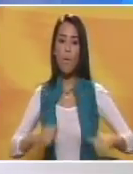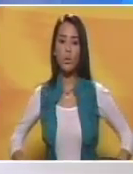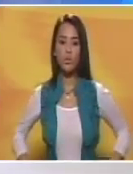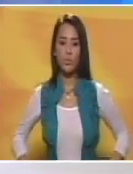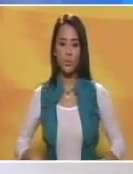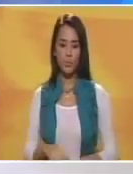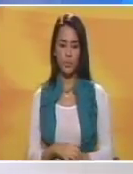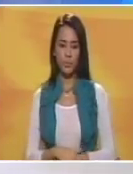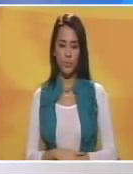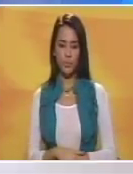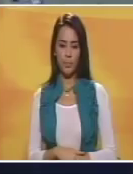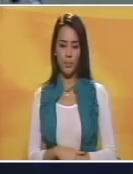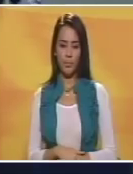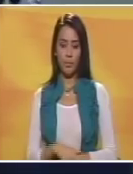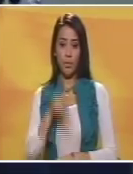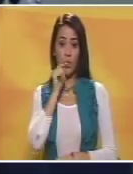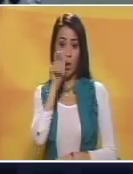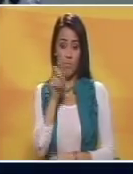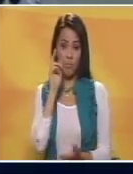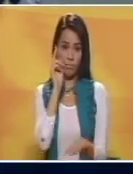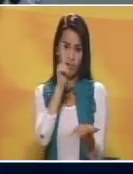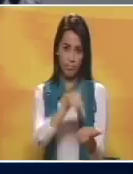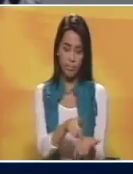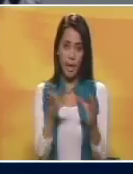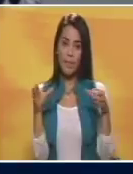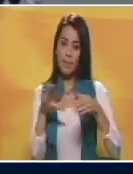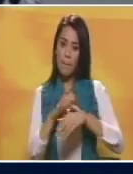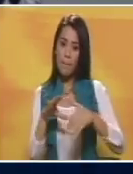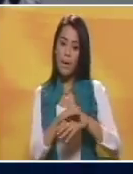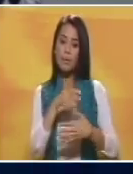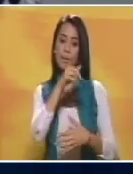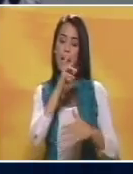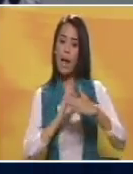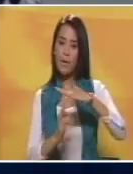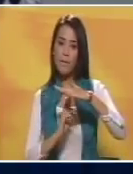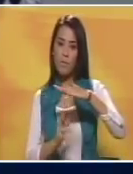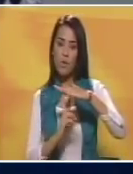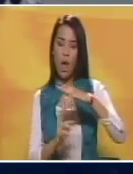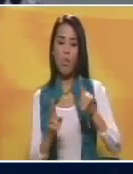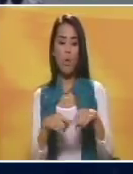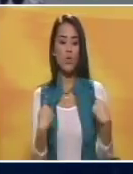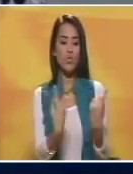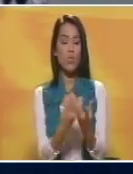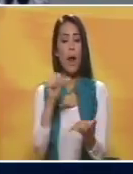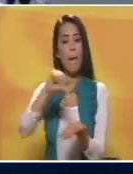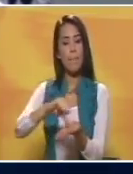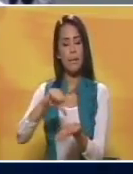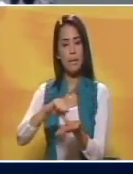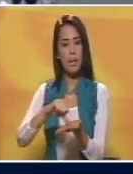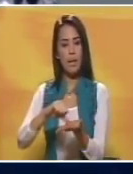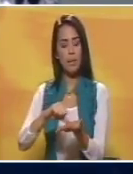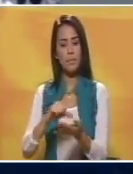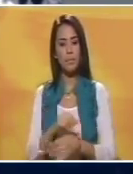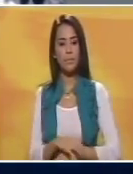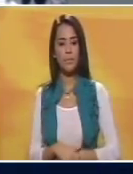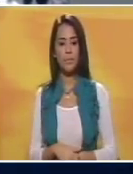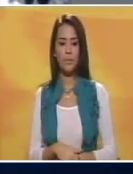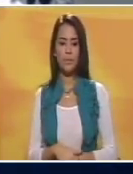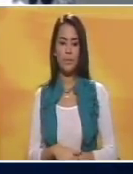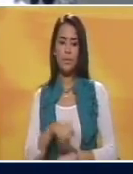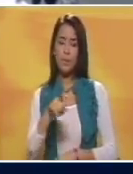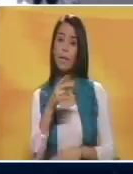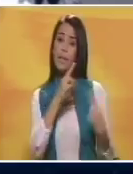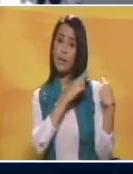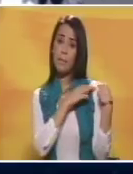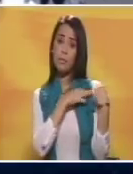Francisco Assis. El legislador visitó este martes a varios refugiados en la localidad de Boavista, capital de Roraima. Assis es el